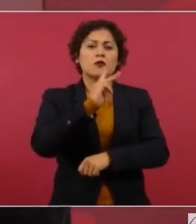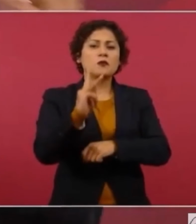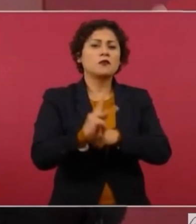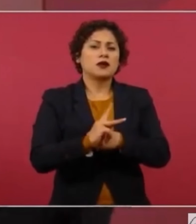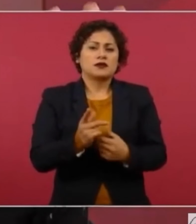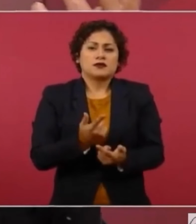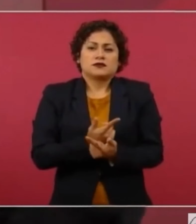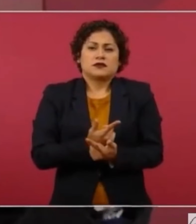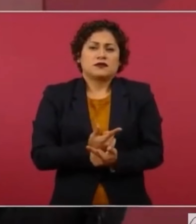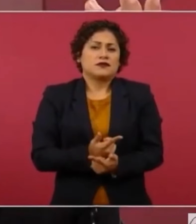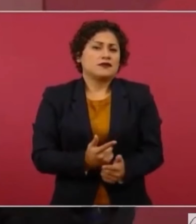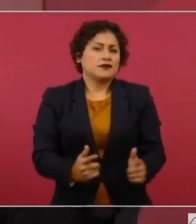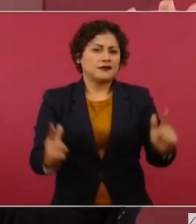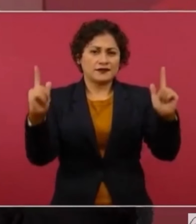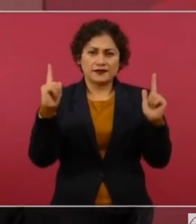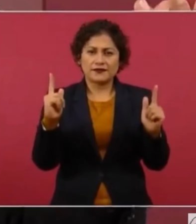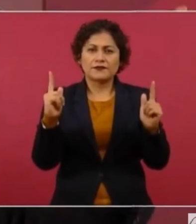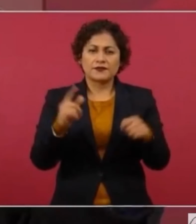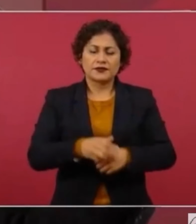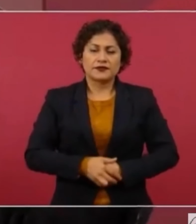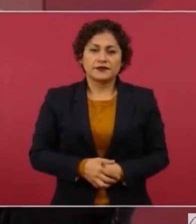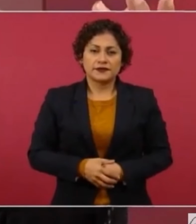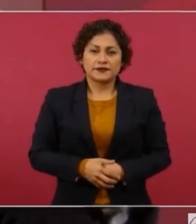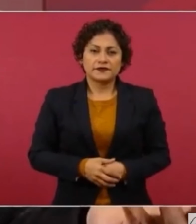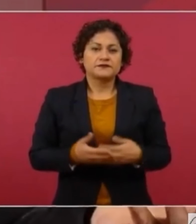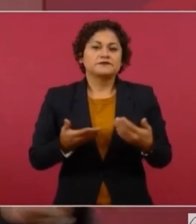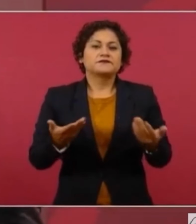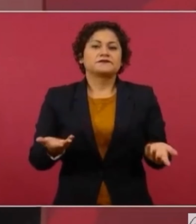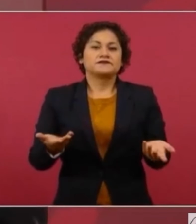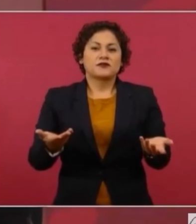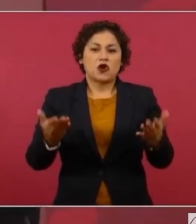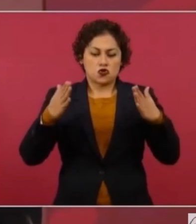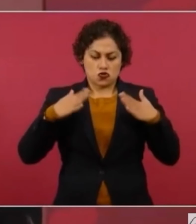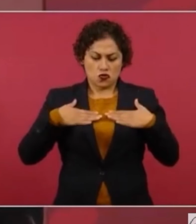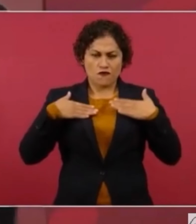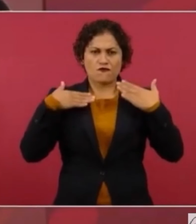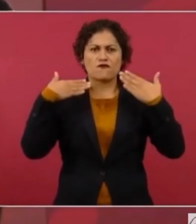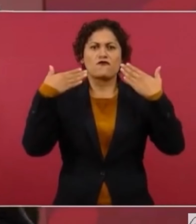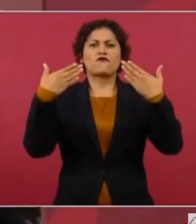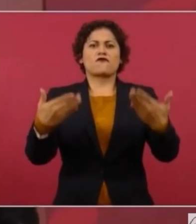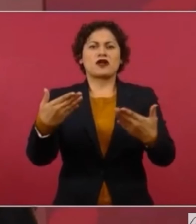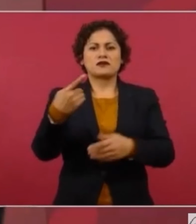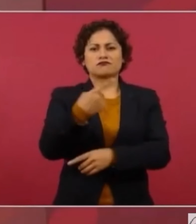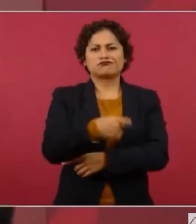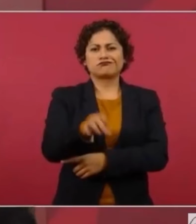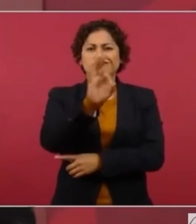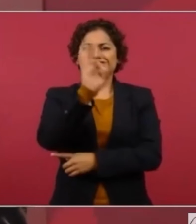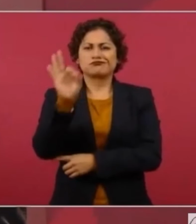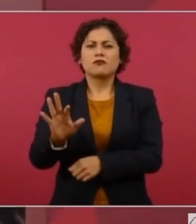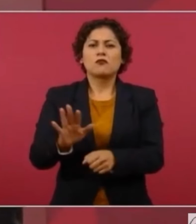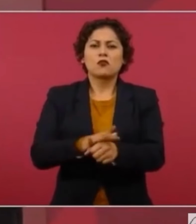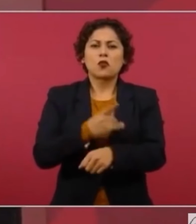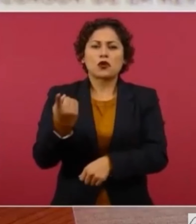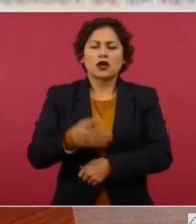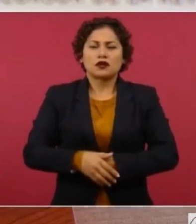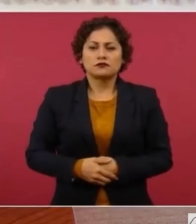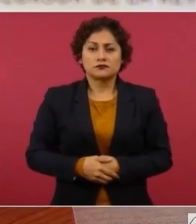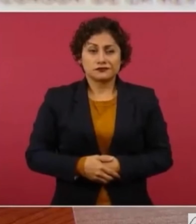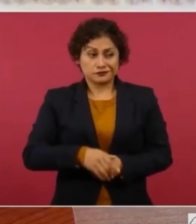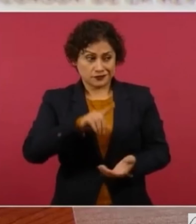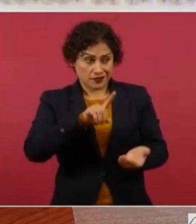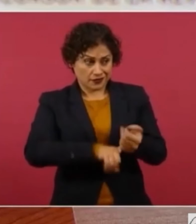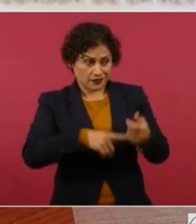¿Por qué tanta confianza? Porque tenemos un pueblo muy consciente, que